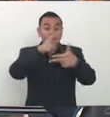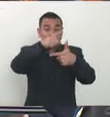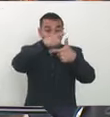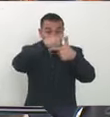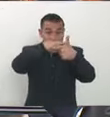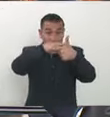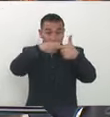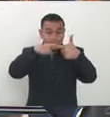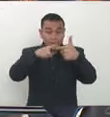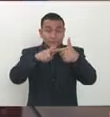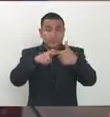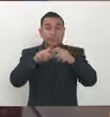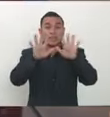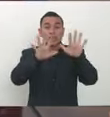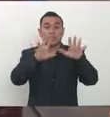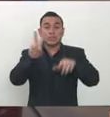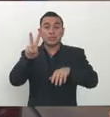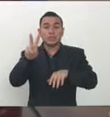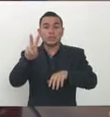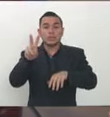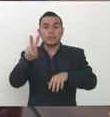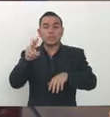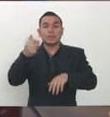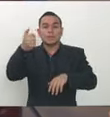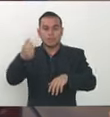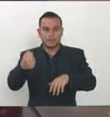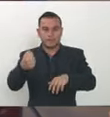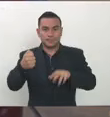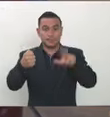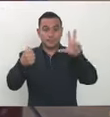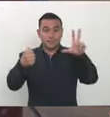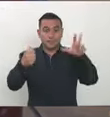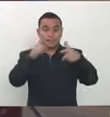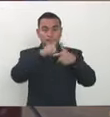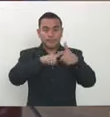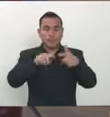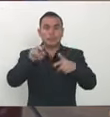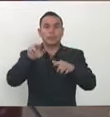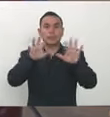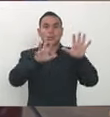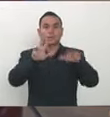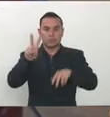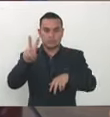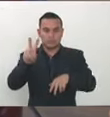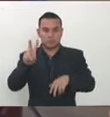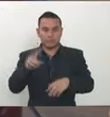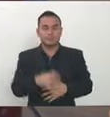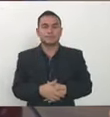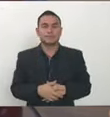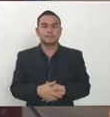2 años. De ahí para adelante, lo que dure el crédito. Si el crédito es de 5 años, pues 5 años y así.